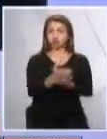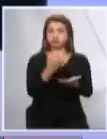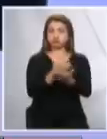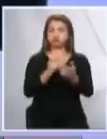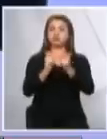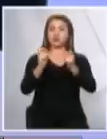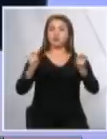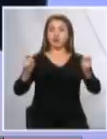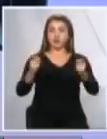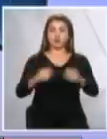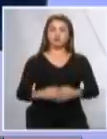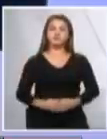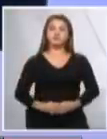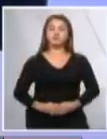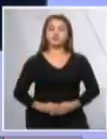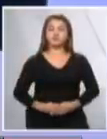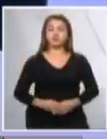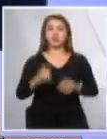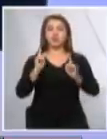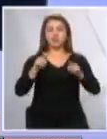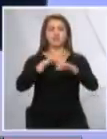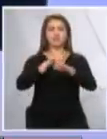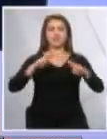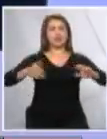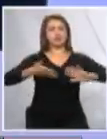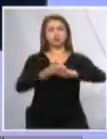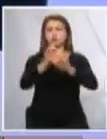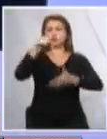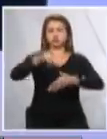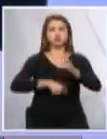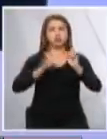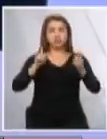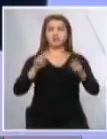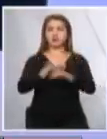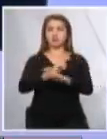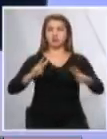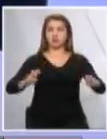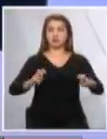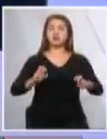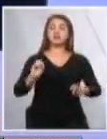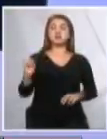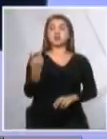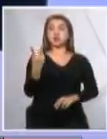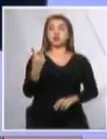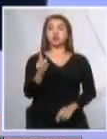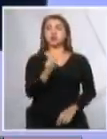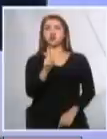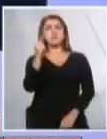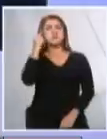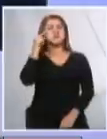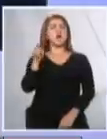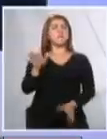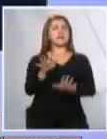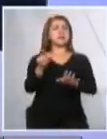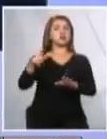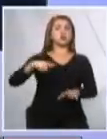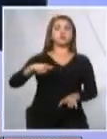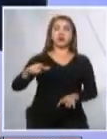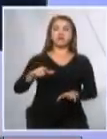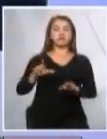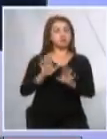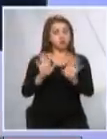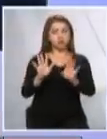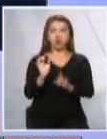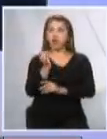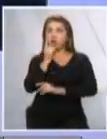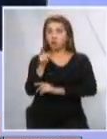campaña. Que se investigue a fondo todo lo que haya que investigar. Y segundo, que no se presuma culpable a las personas frente a cualquier